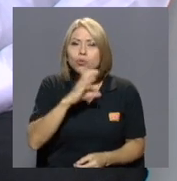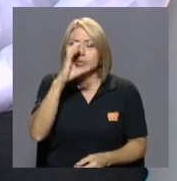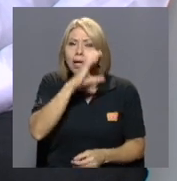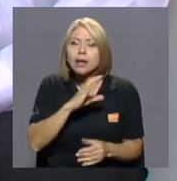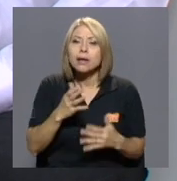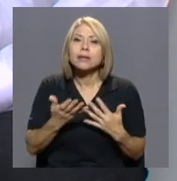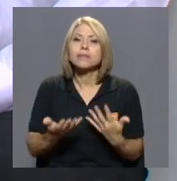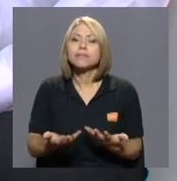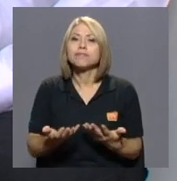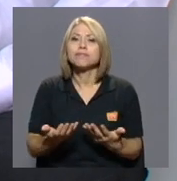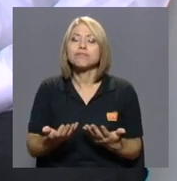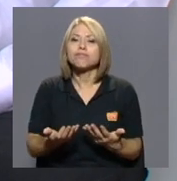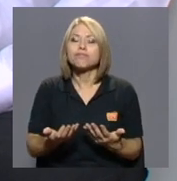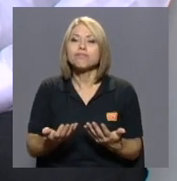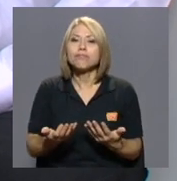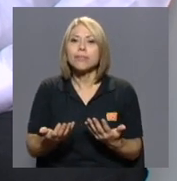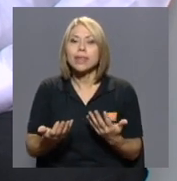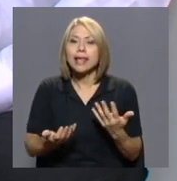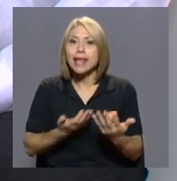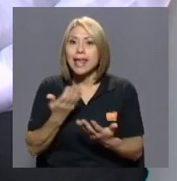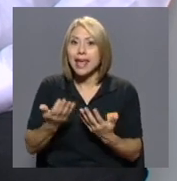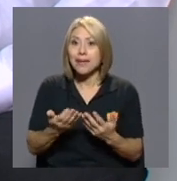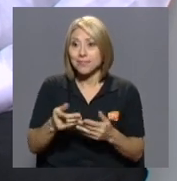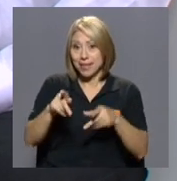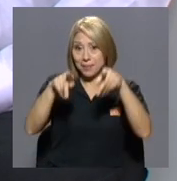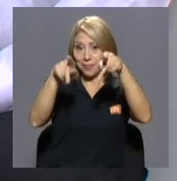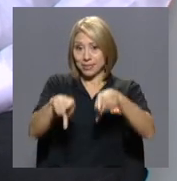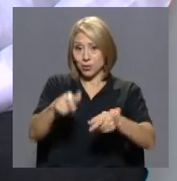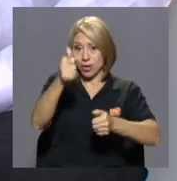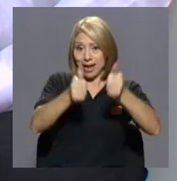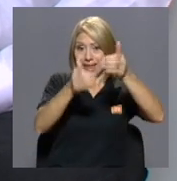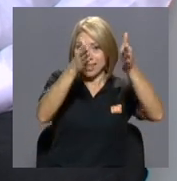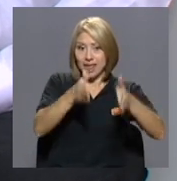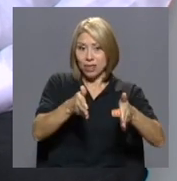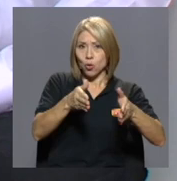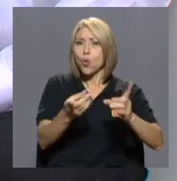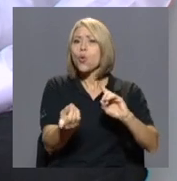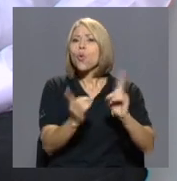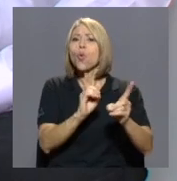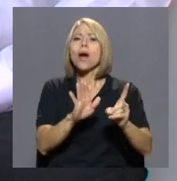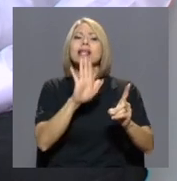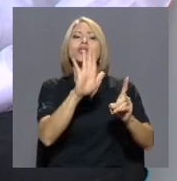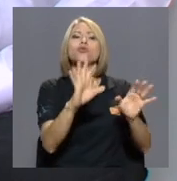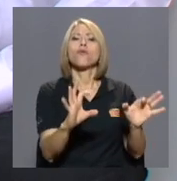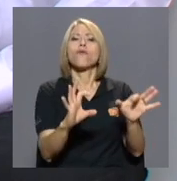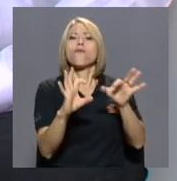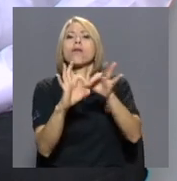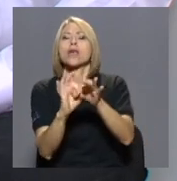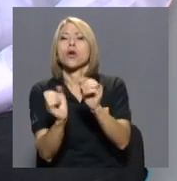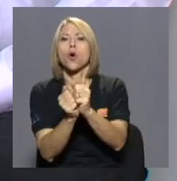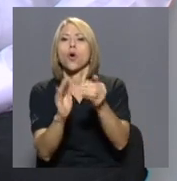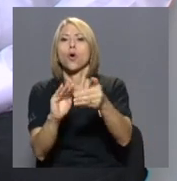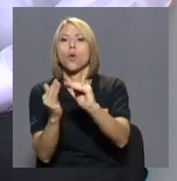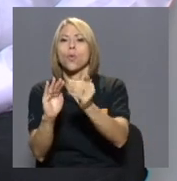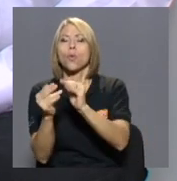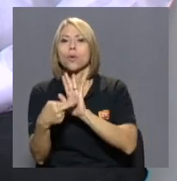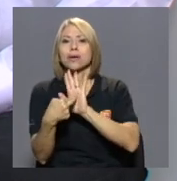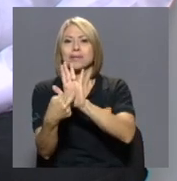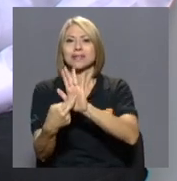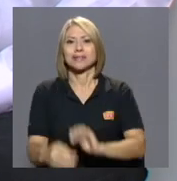vinculación del candidato con la comunidad a la que representa, cosas que el sistema nos impone